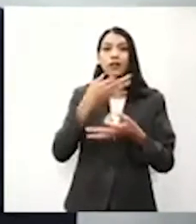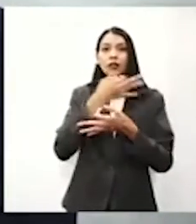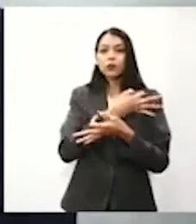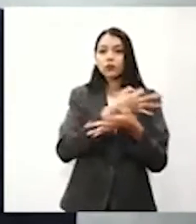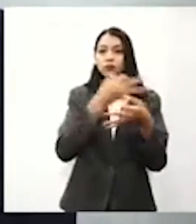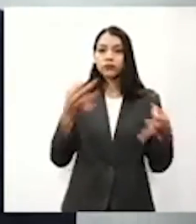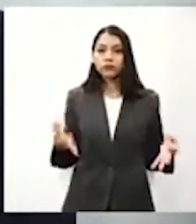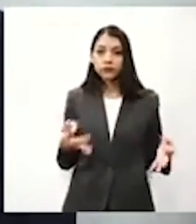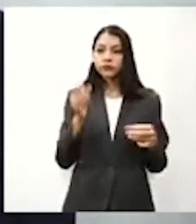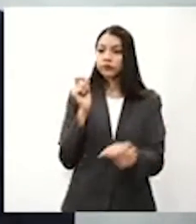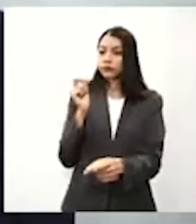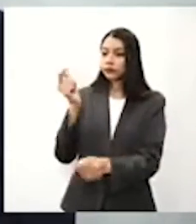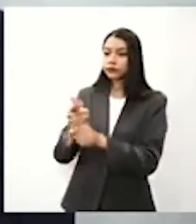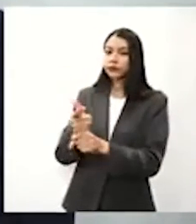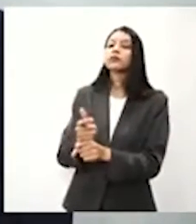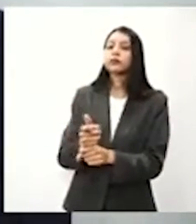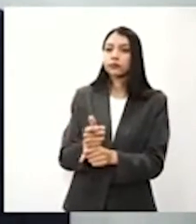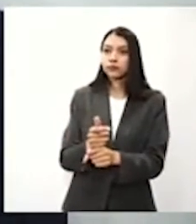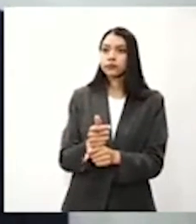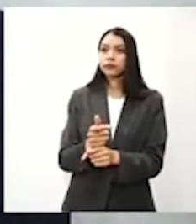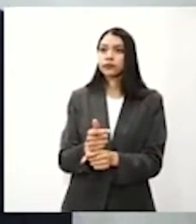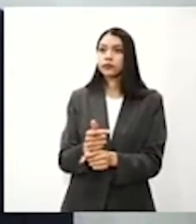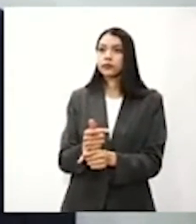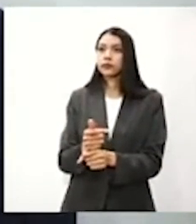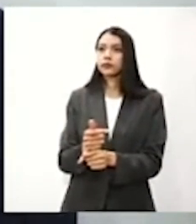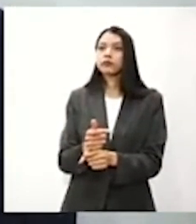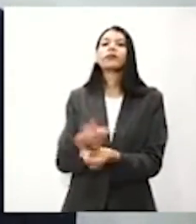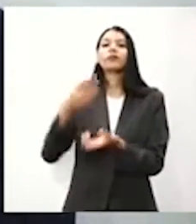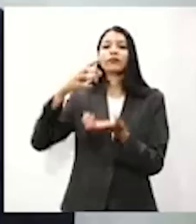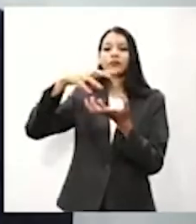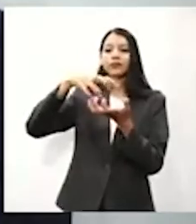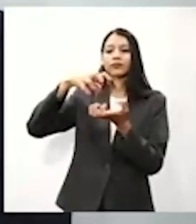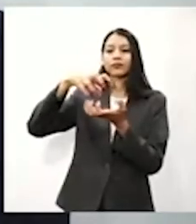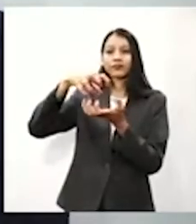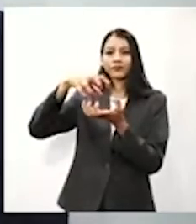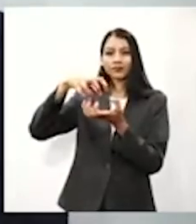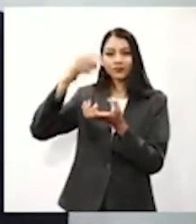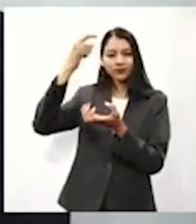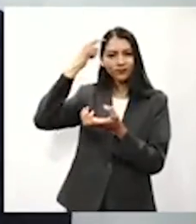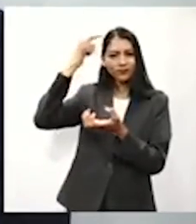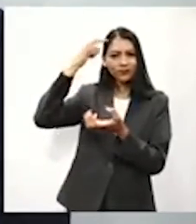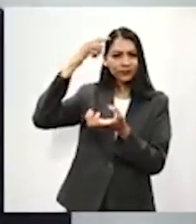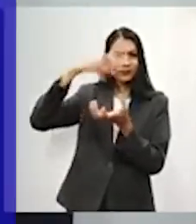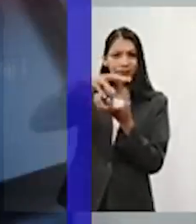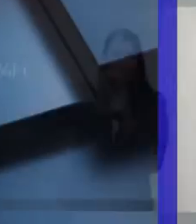municipal, así como con personas con las que tenía estrecha relación en la comunidad.